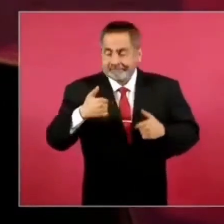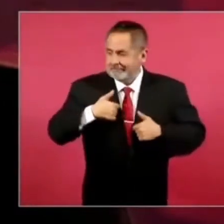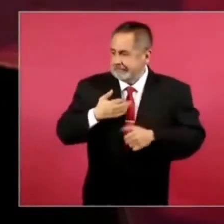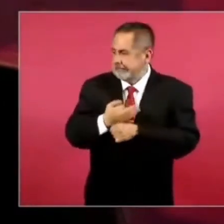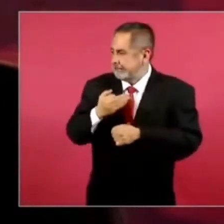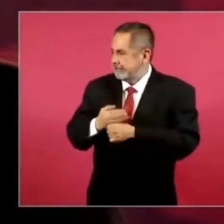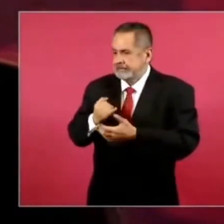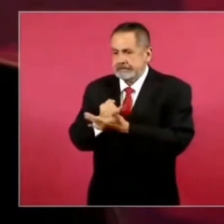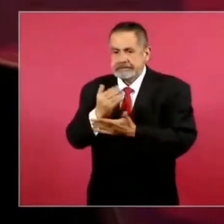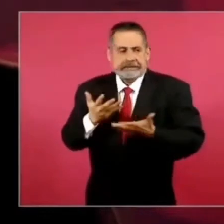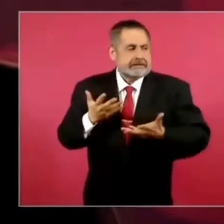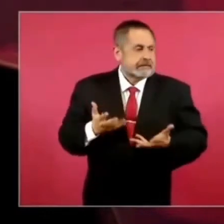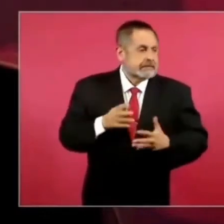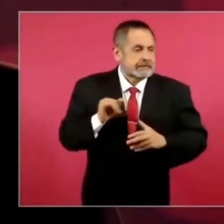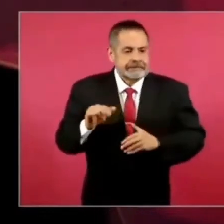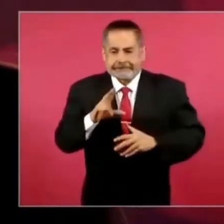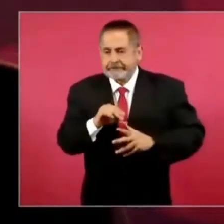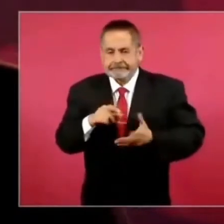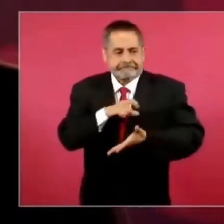decisión